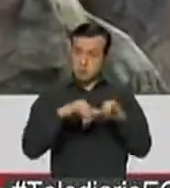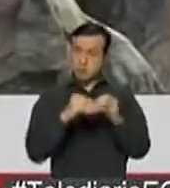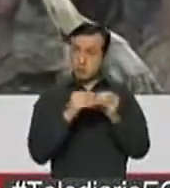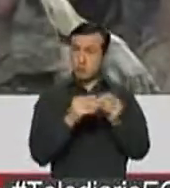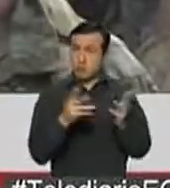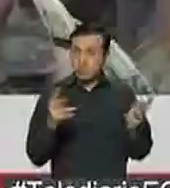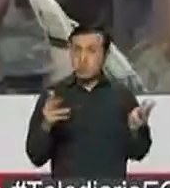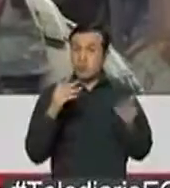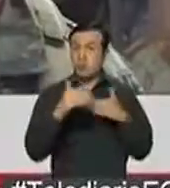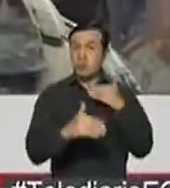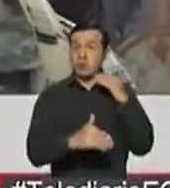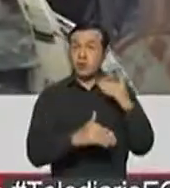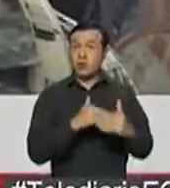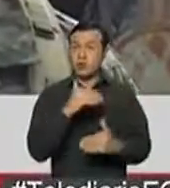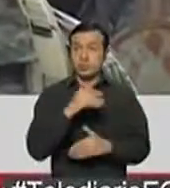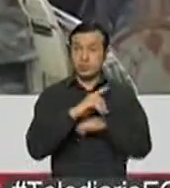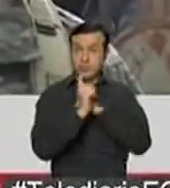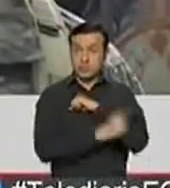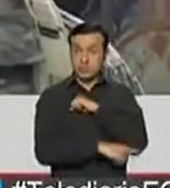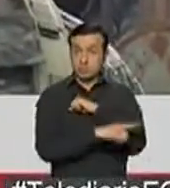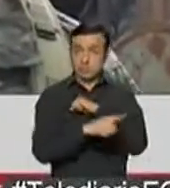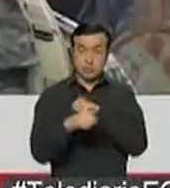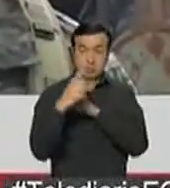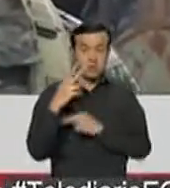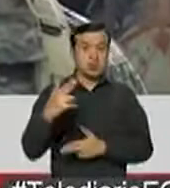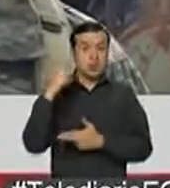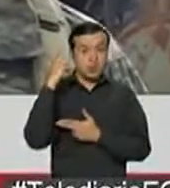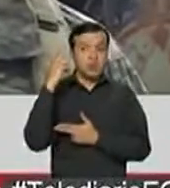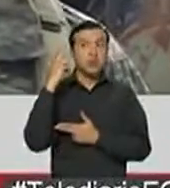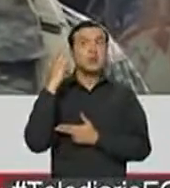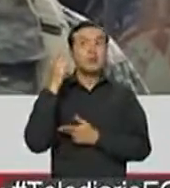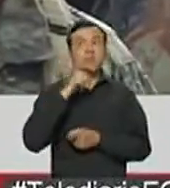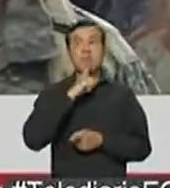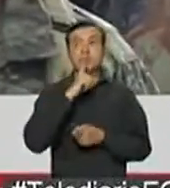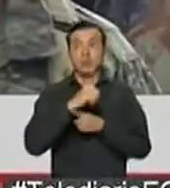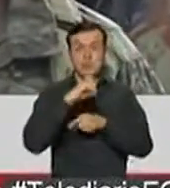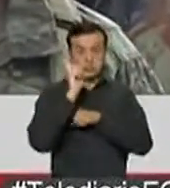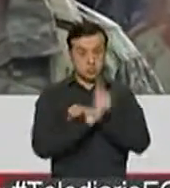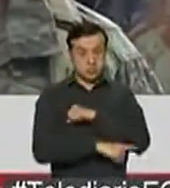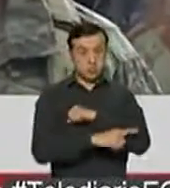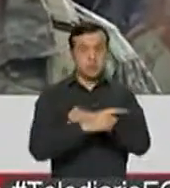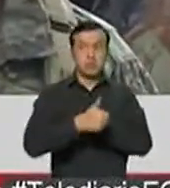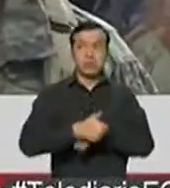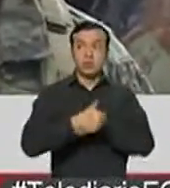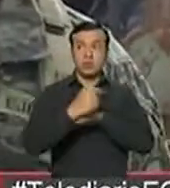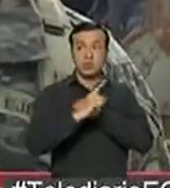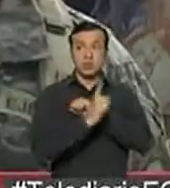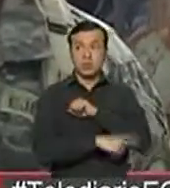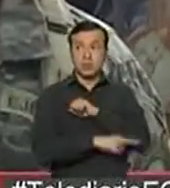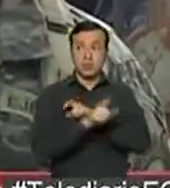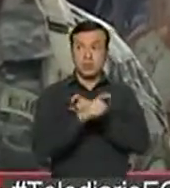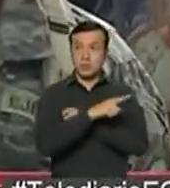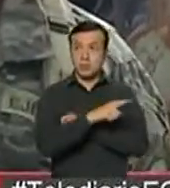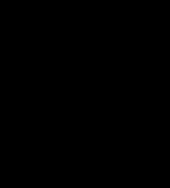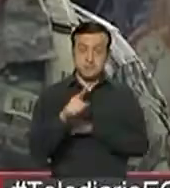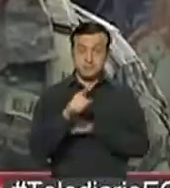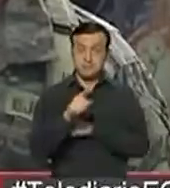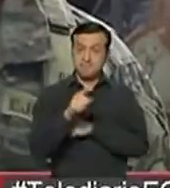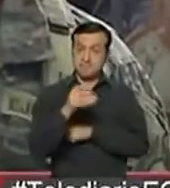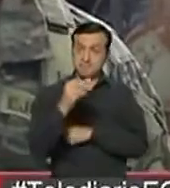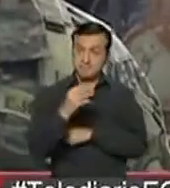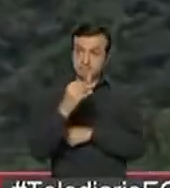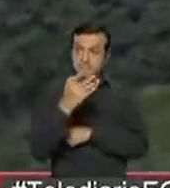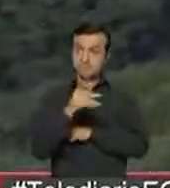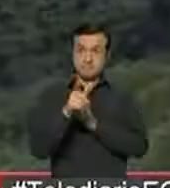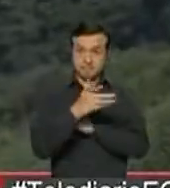Y en el proceso disciplinario militar también se aplicarán las máximas sanciones que correspondan con